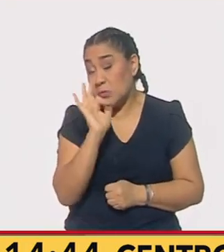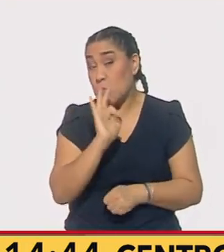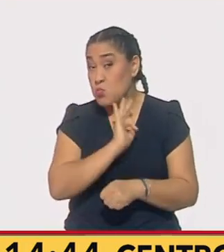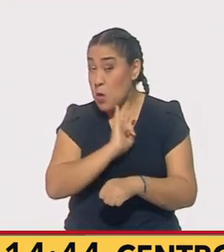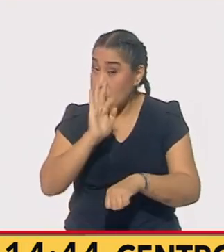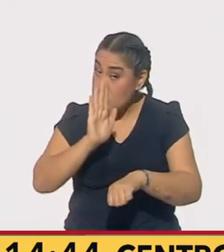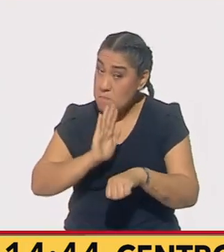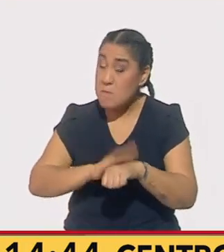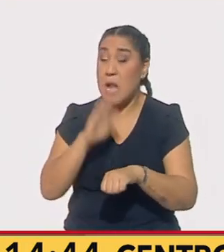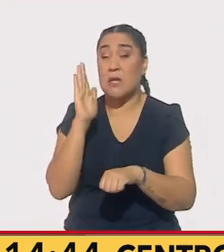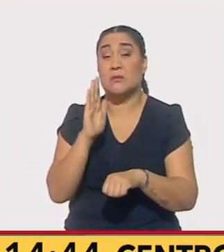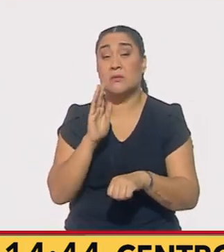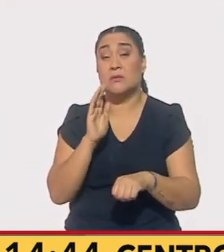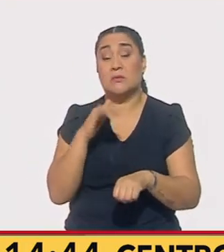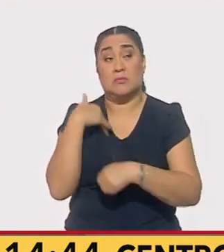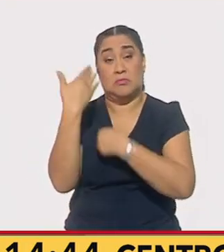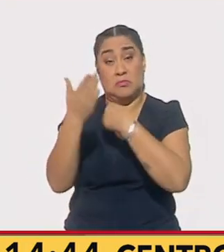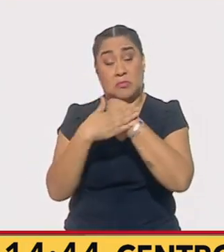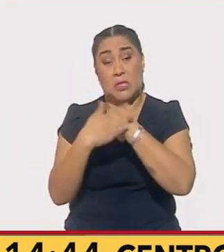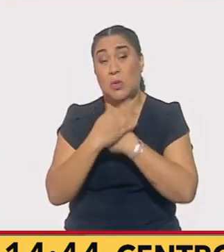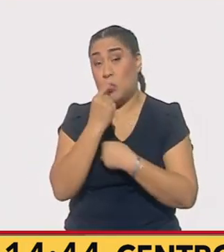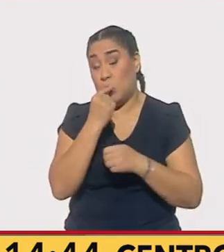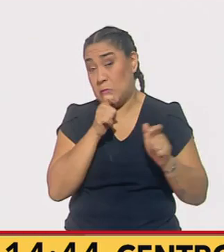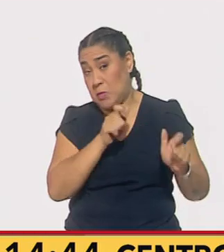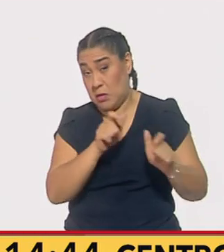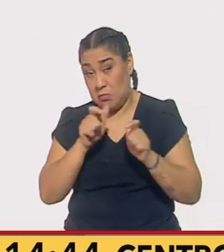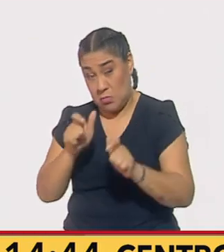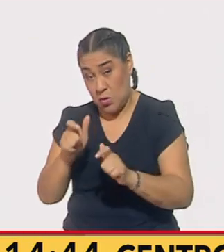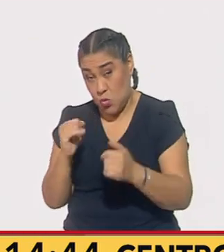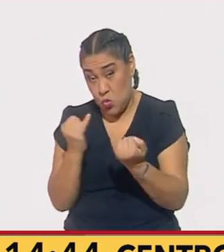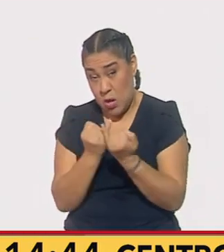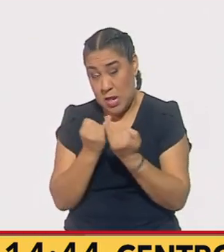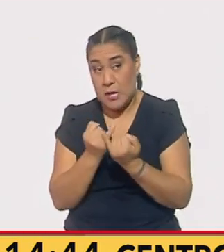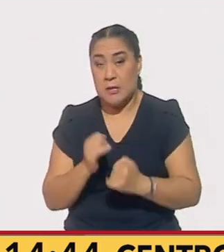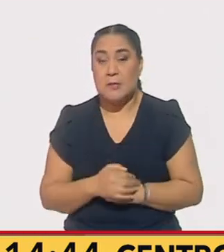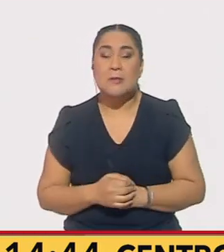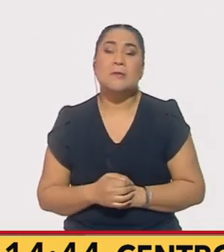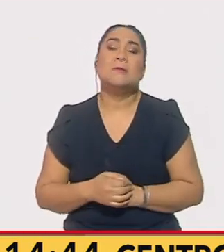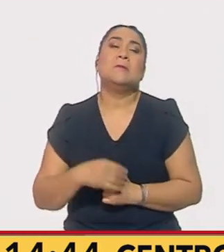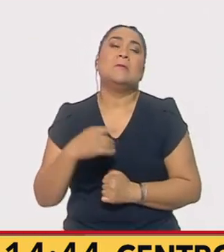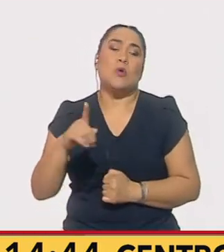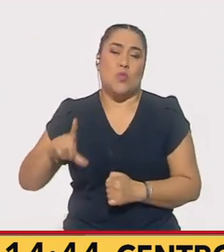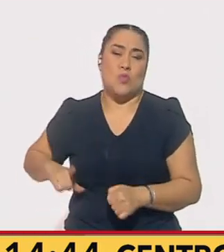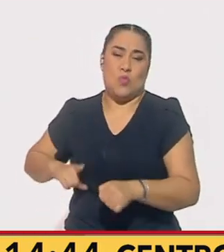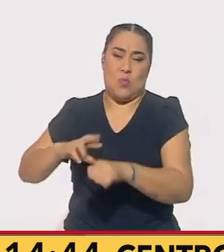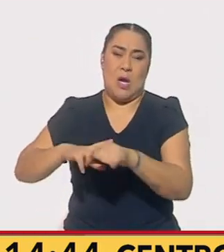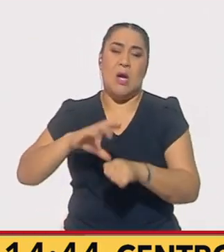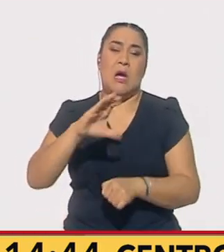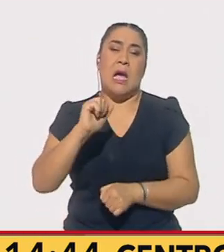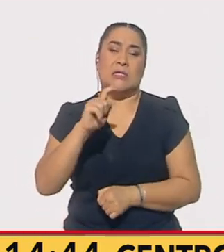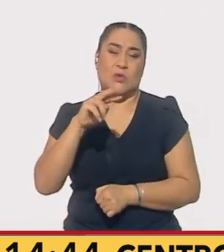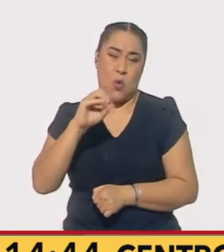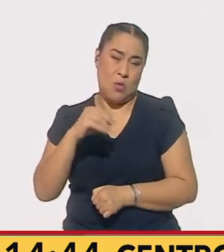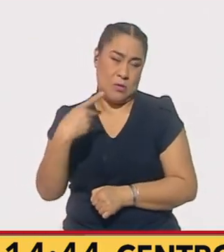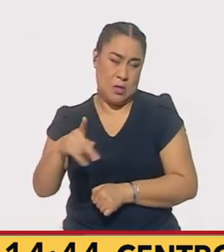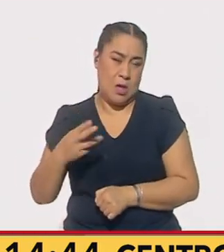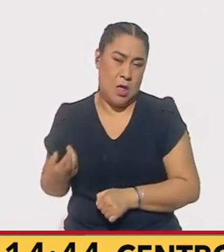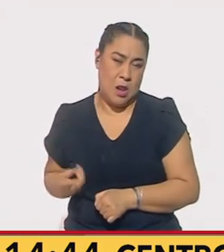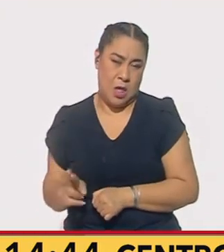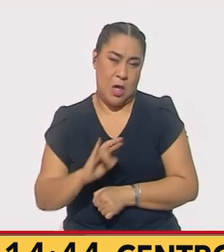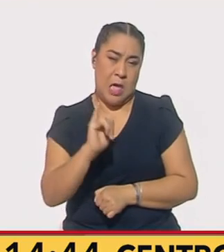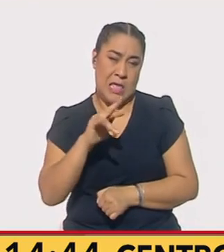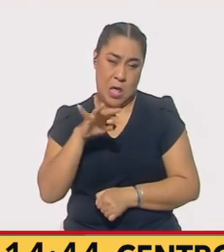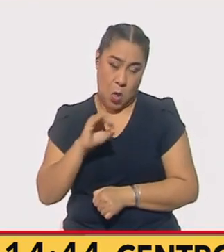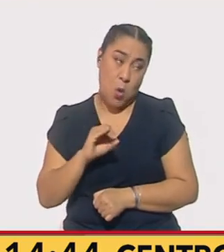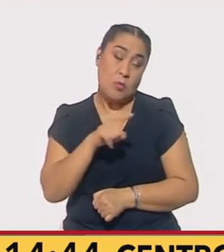magnitud? Bueno, el gobernador Castro de Río de Janeiro es lo que ha implementado y muchas